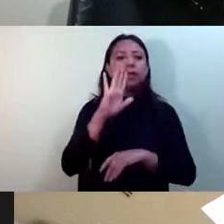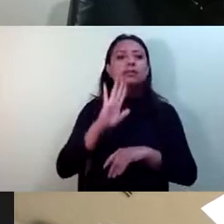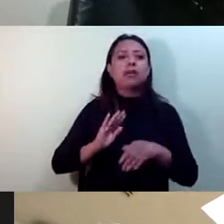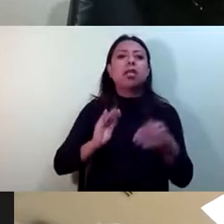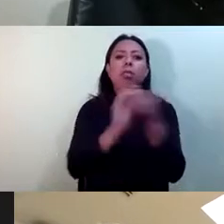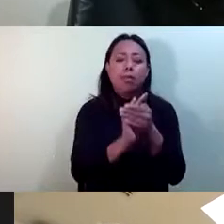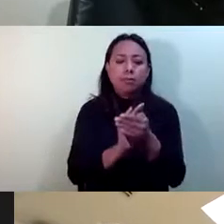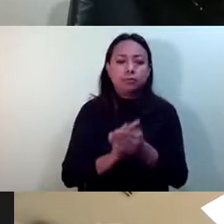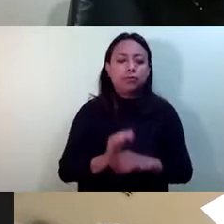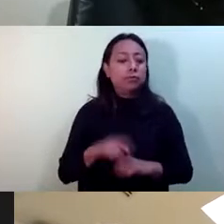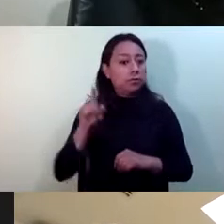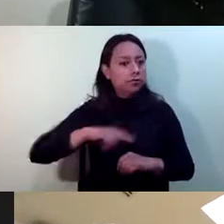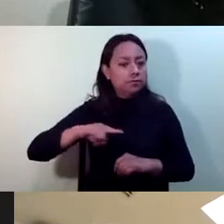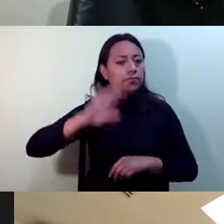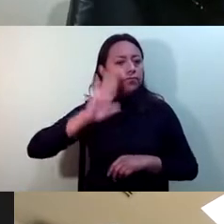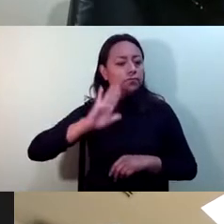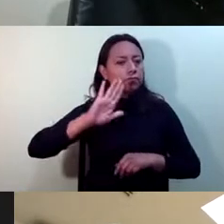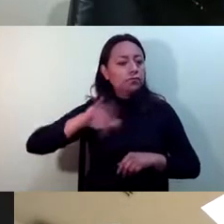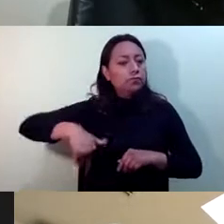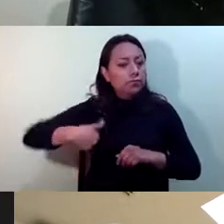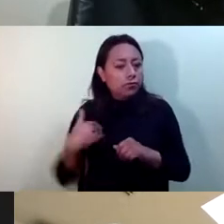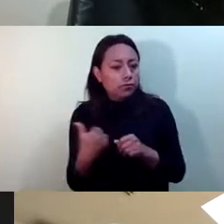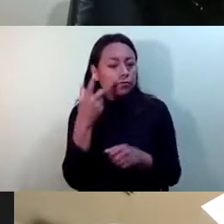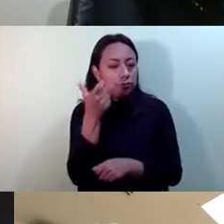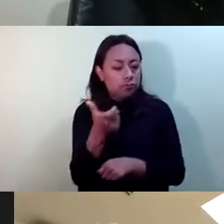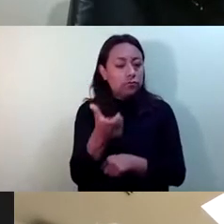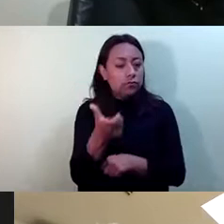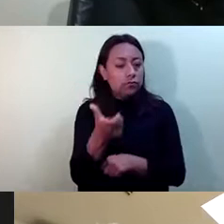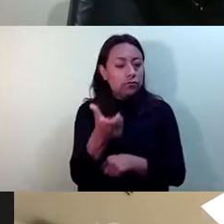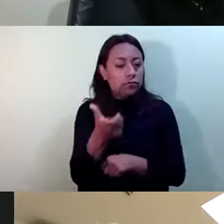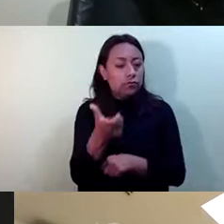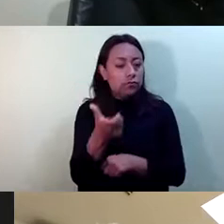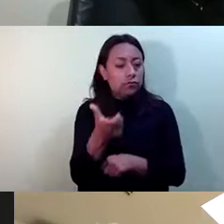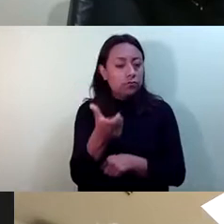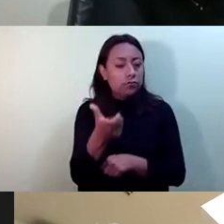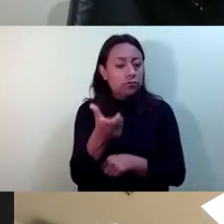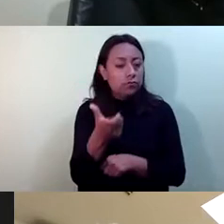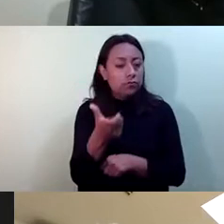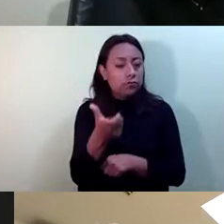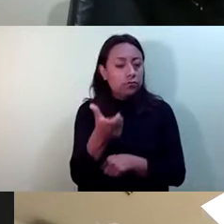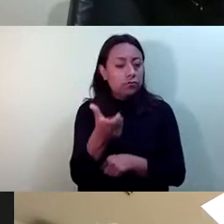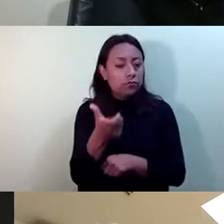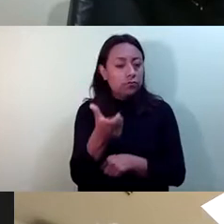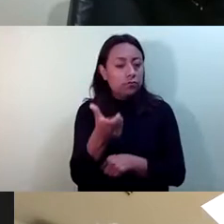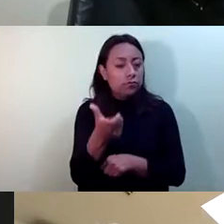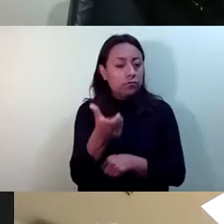Congreso, le hizo retenciones ilegales al tribunal en las administraciones, producto de la